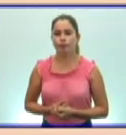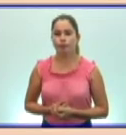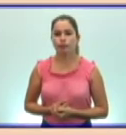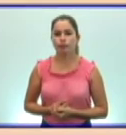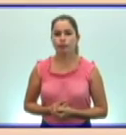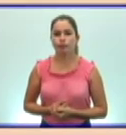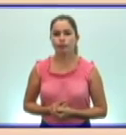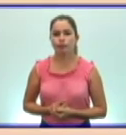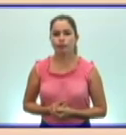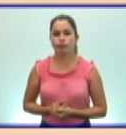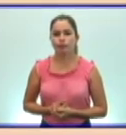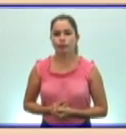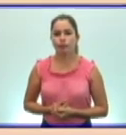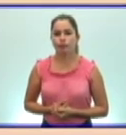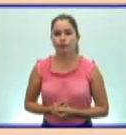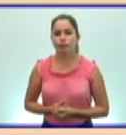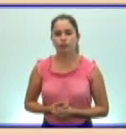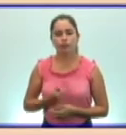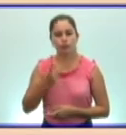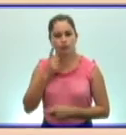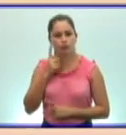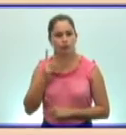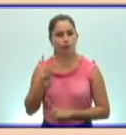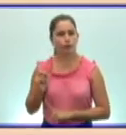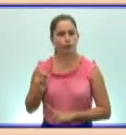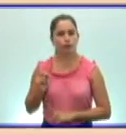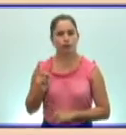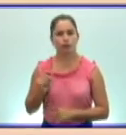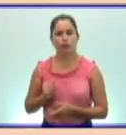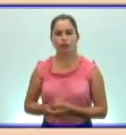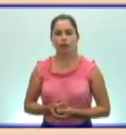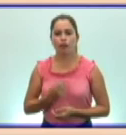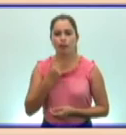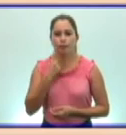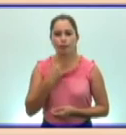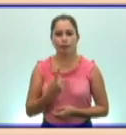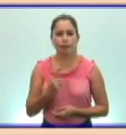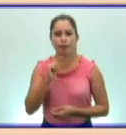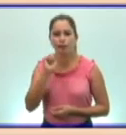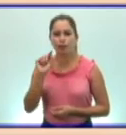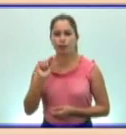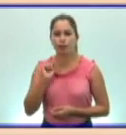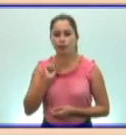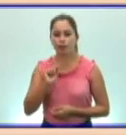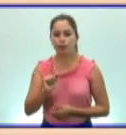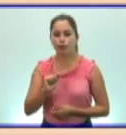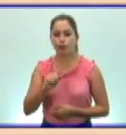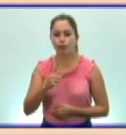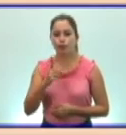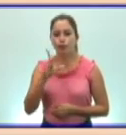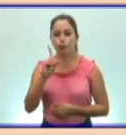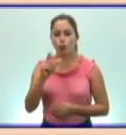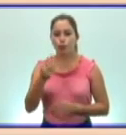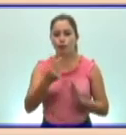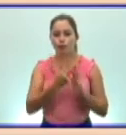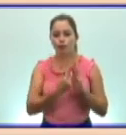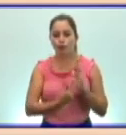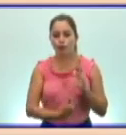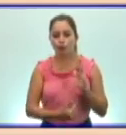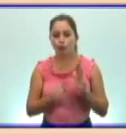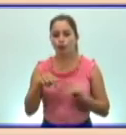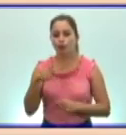A continuación, vamos entonces a determinar la incógnita y los datos en este